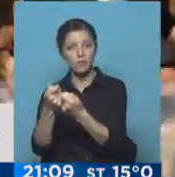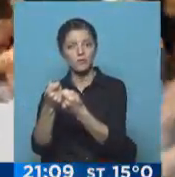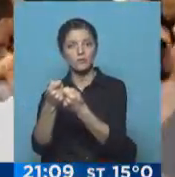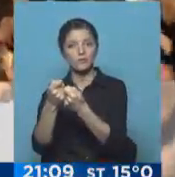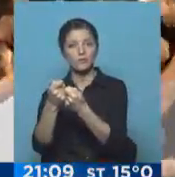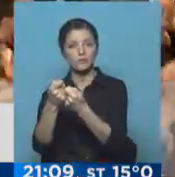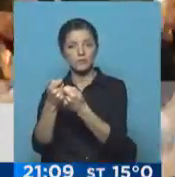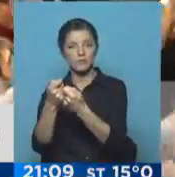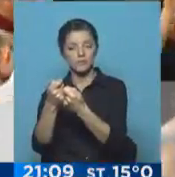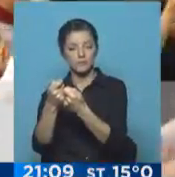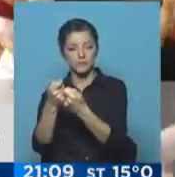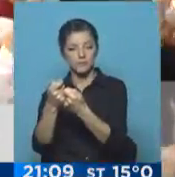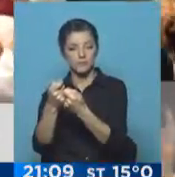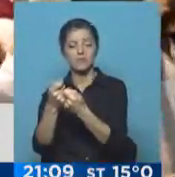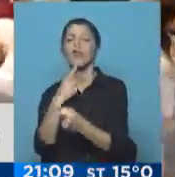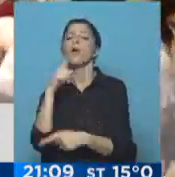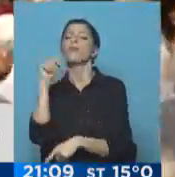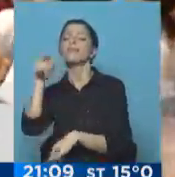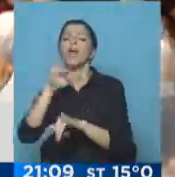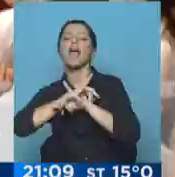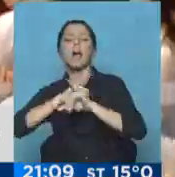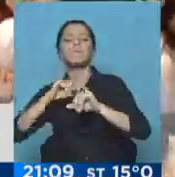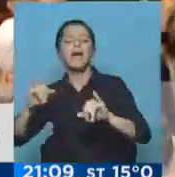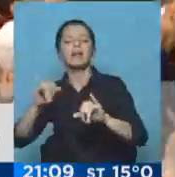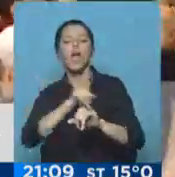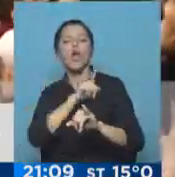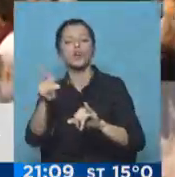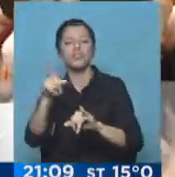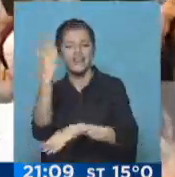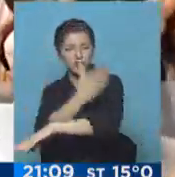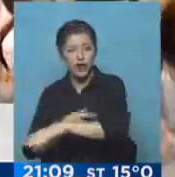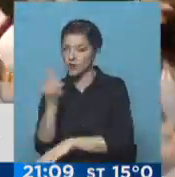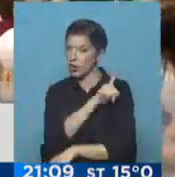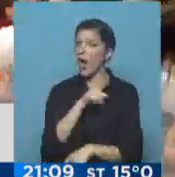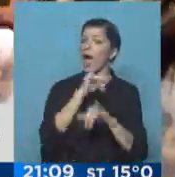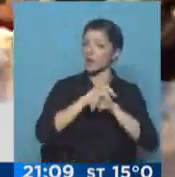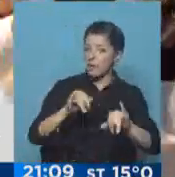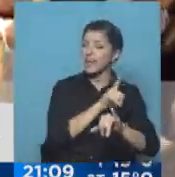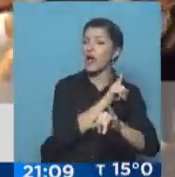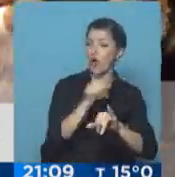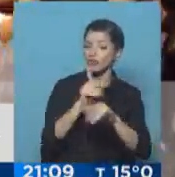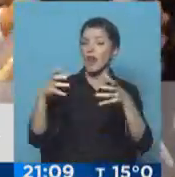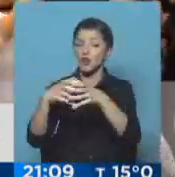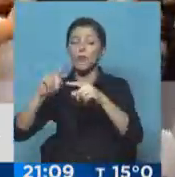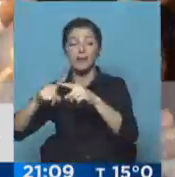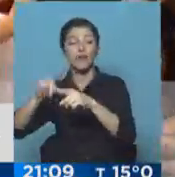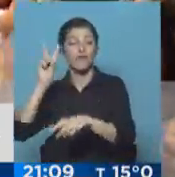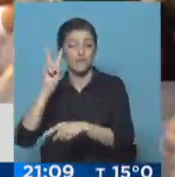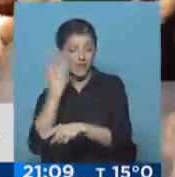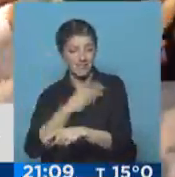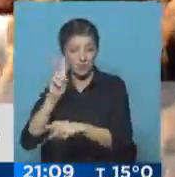oficialismo, al decir que no hay una campaña contra Daniel Scioli, hay una campaña contra el Frente para la Victoria,